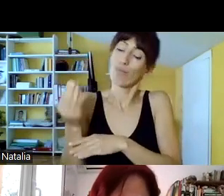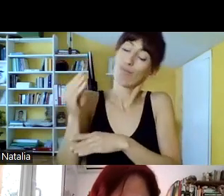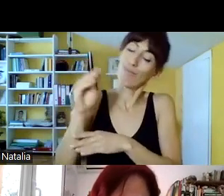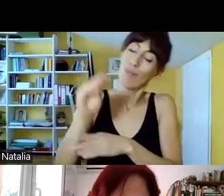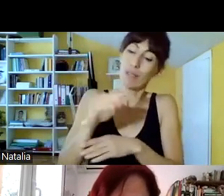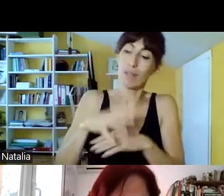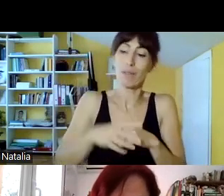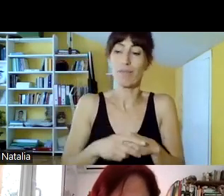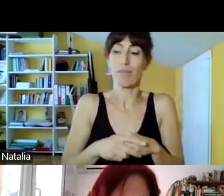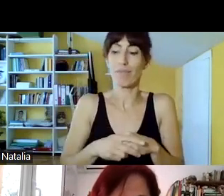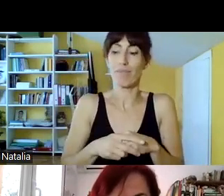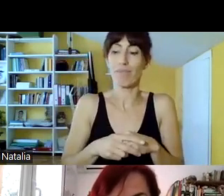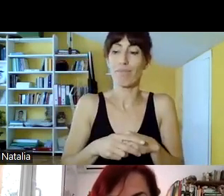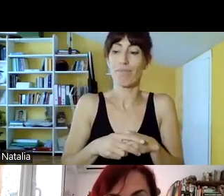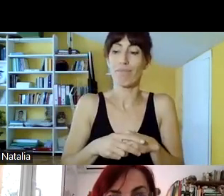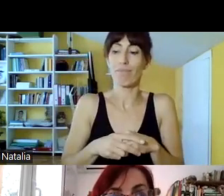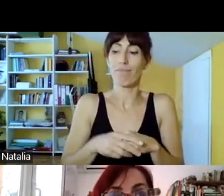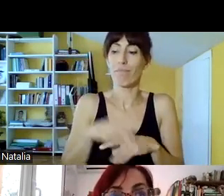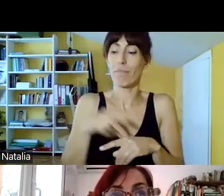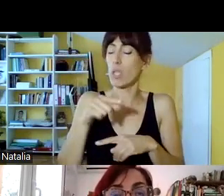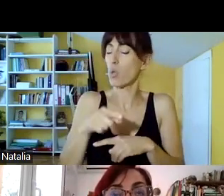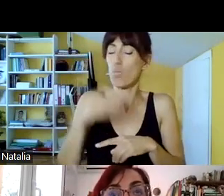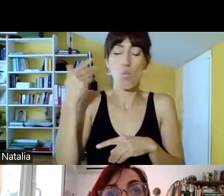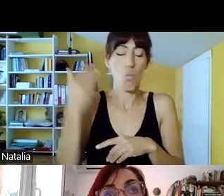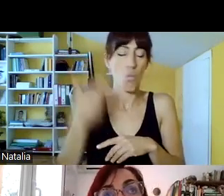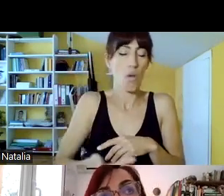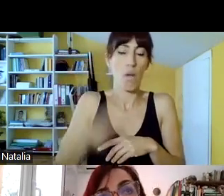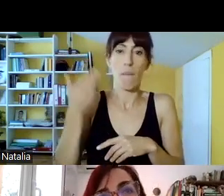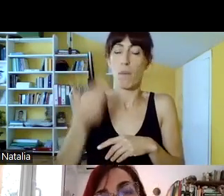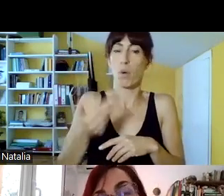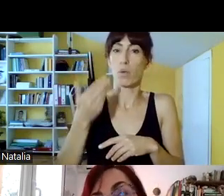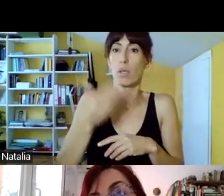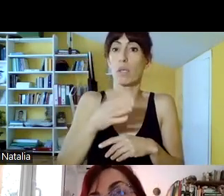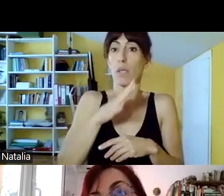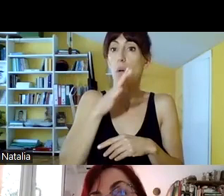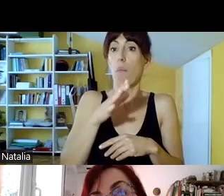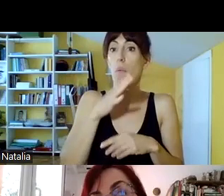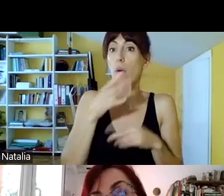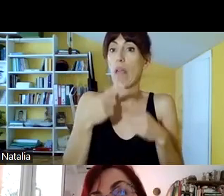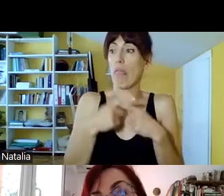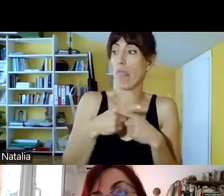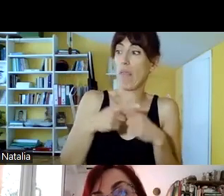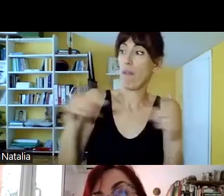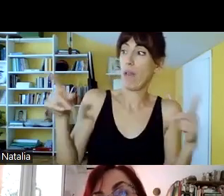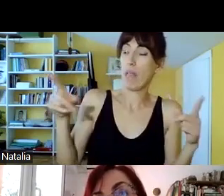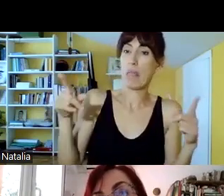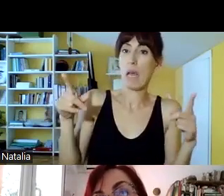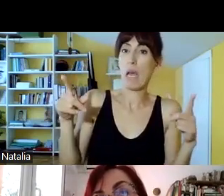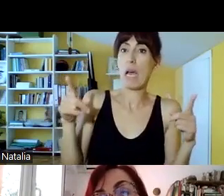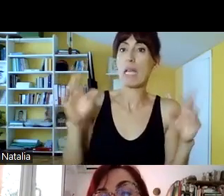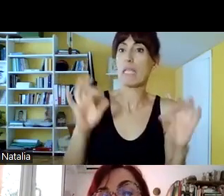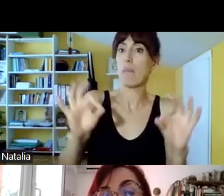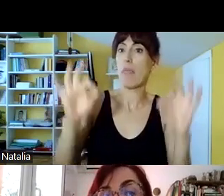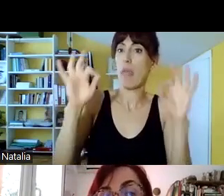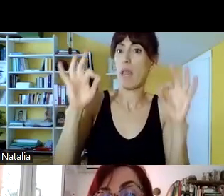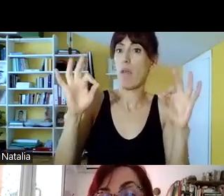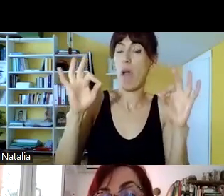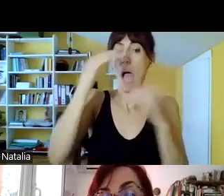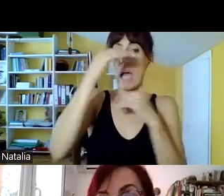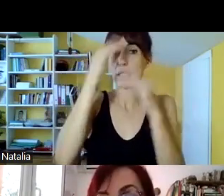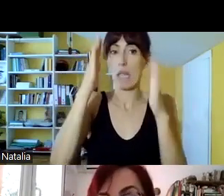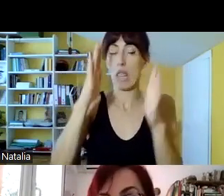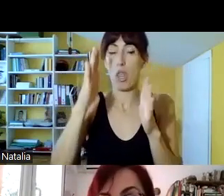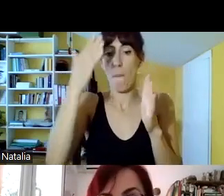esto es muy, muy importante porque, a diferencia del resto de las especialidades, la atención primaria no se define